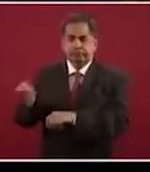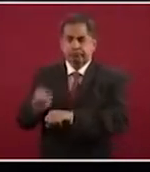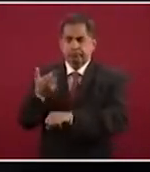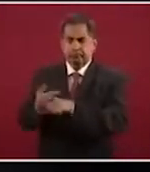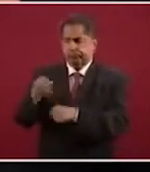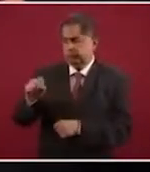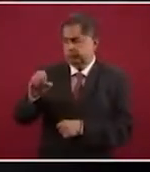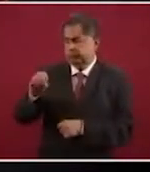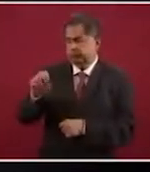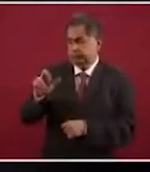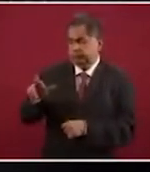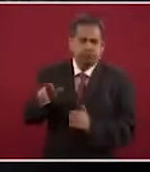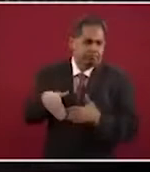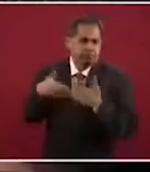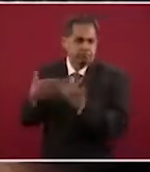de Marina.